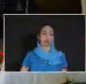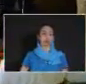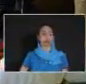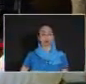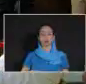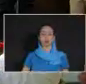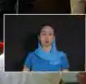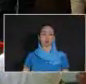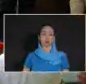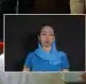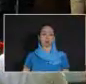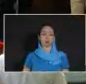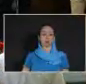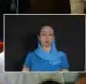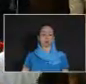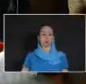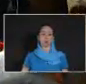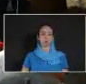amenazas, extorsiones,